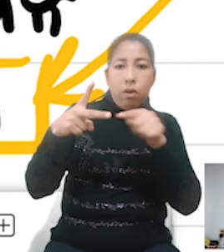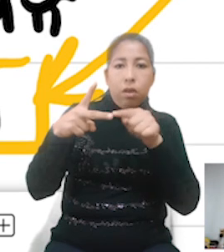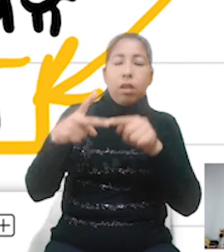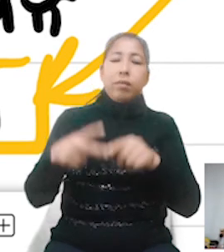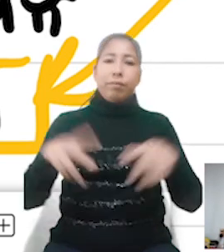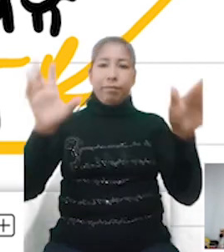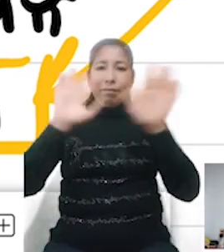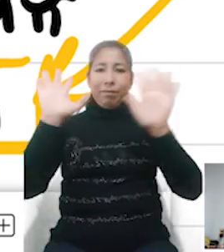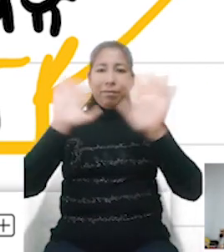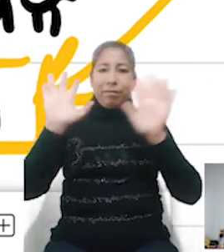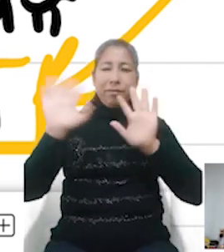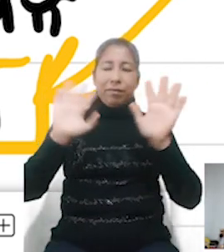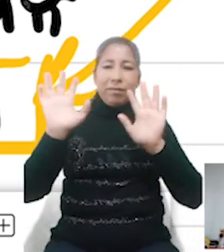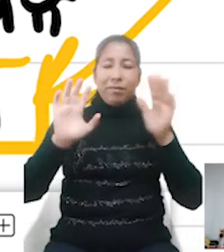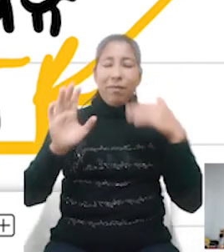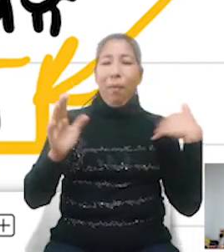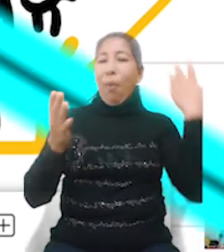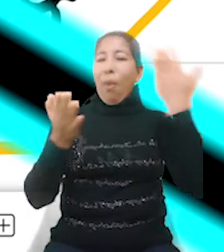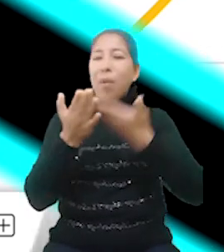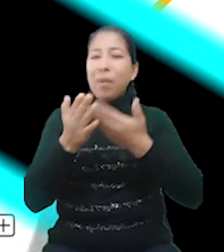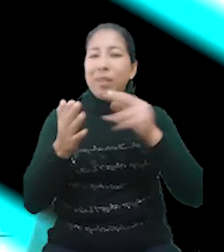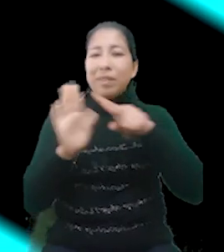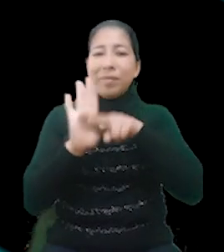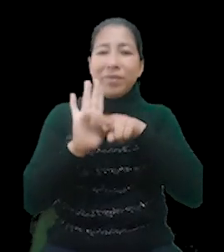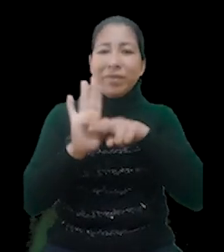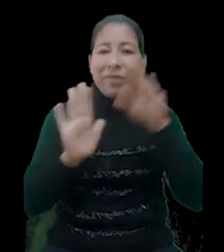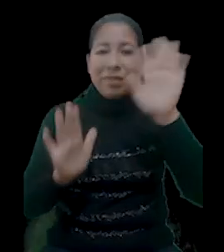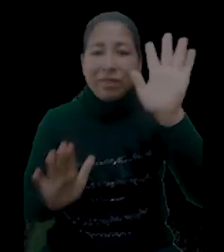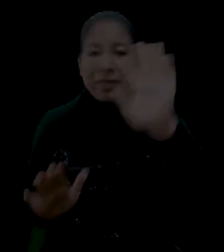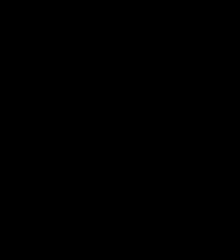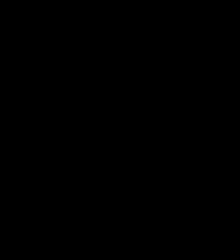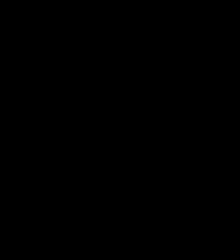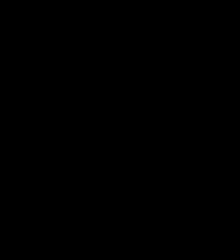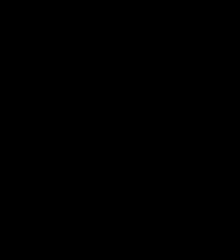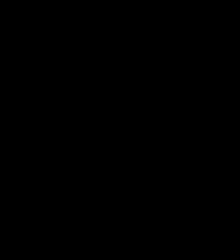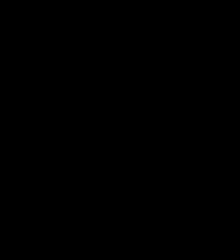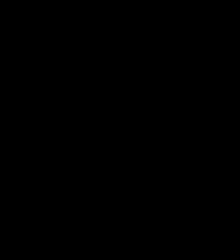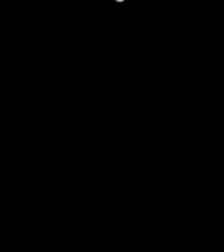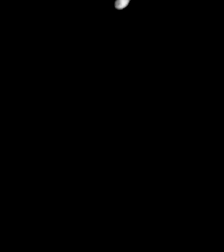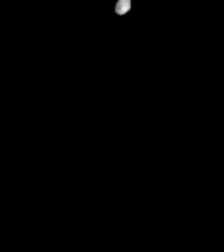no se olviden, debe estar expresado en radianes. Nos vemos pronto en un siguiente video.